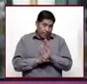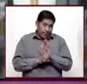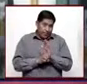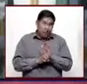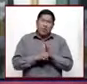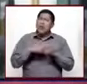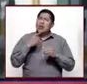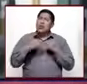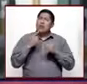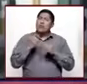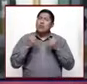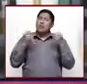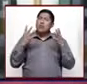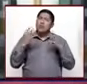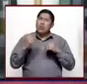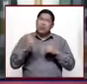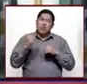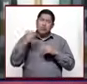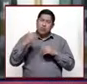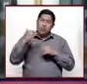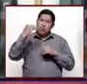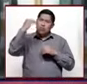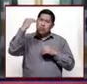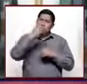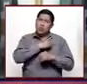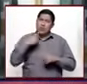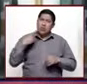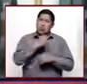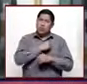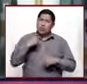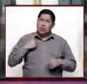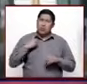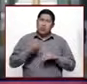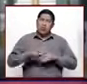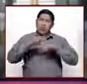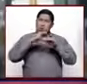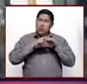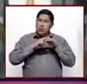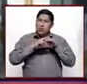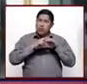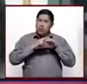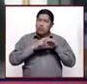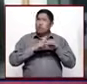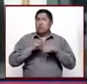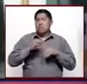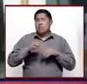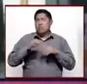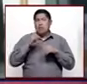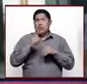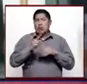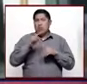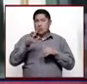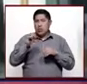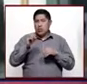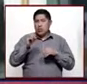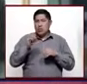Estado, referido al número de escaños, es decir, incrementar el número de parlamentarios de 130 a